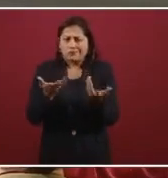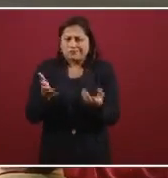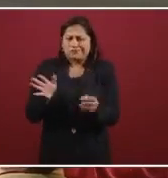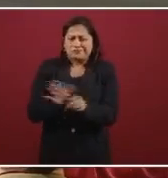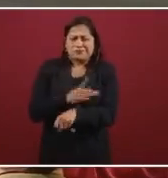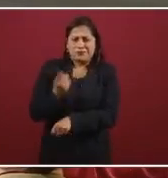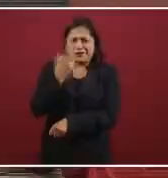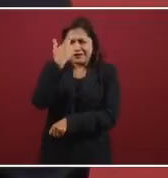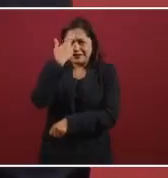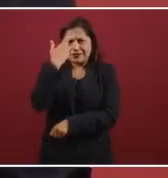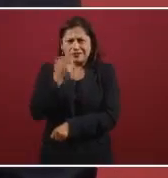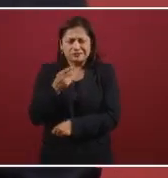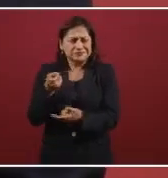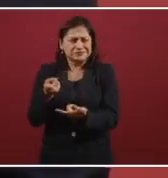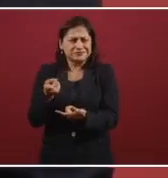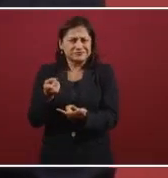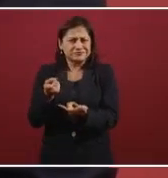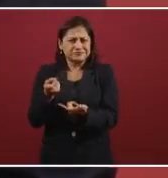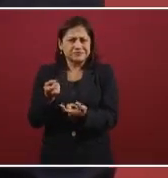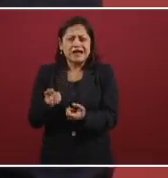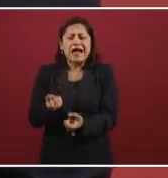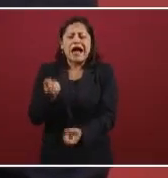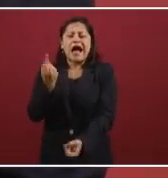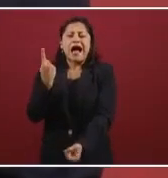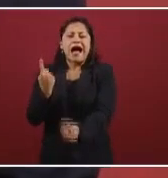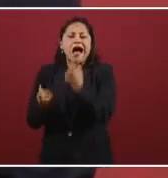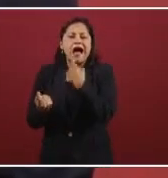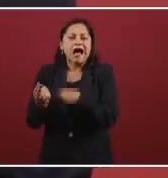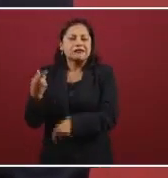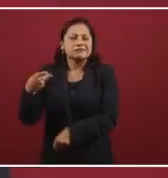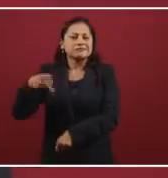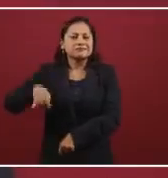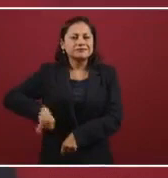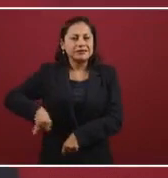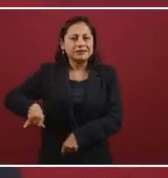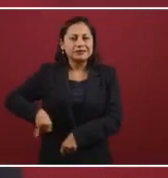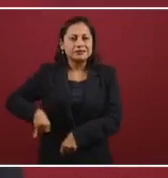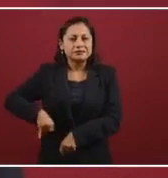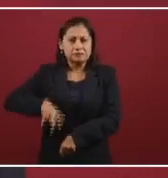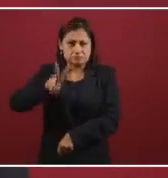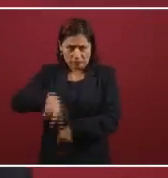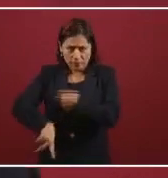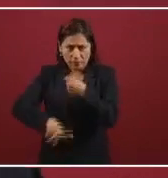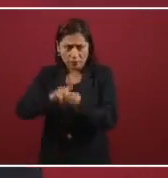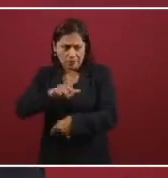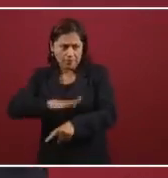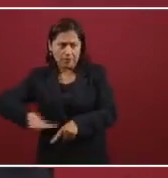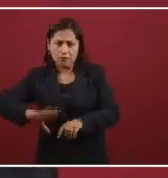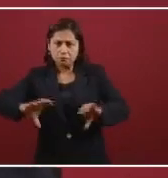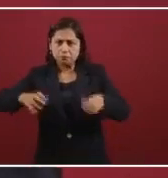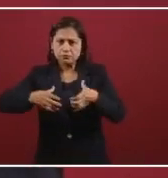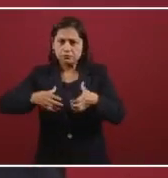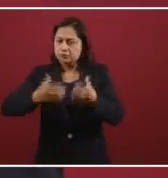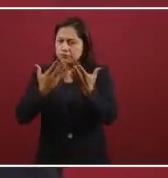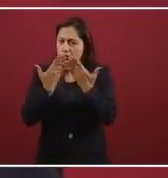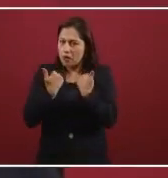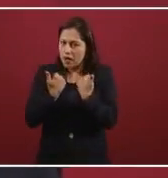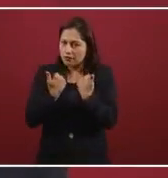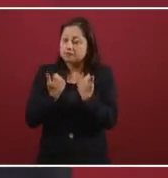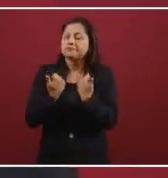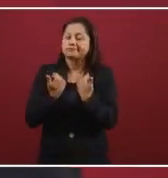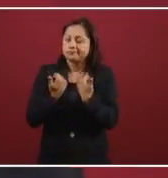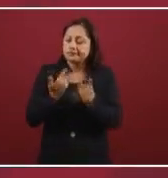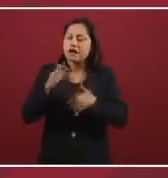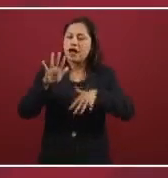son intereses particulares, no son intereses generales, sí, pero